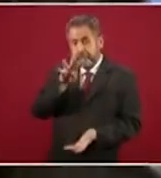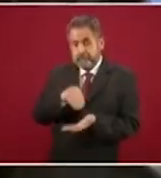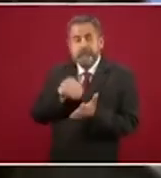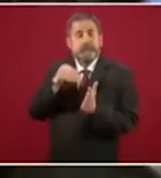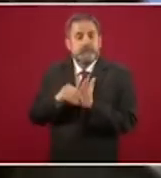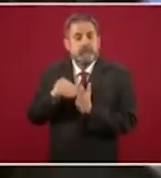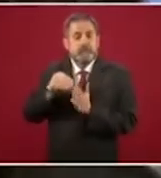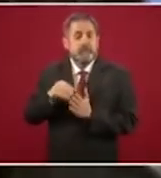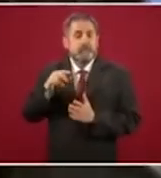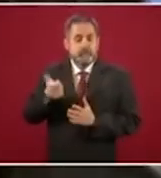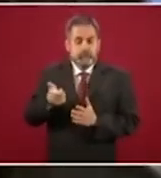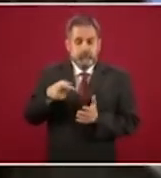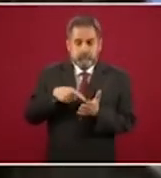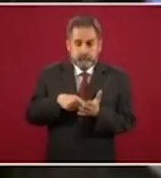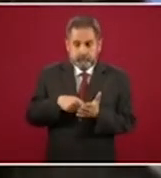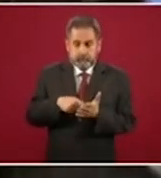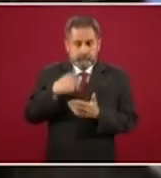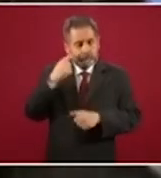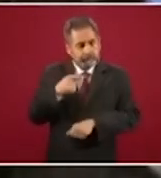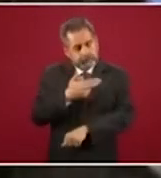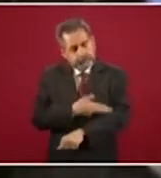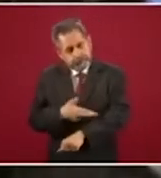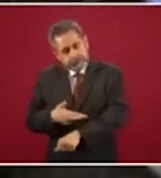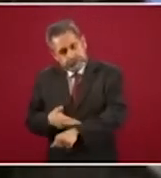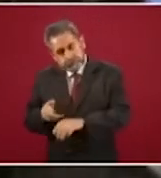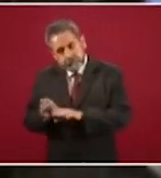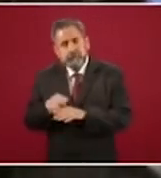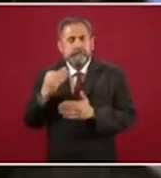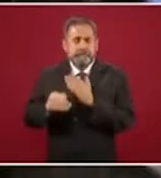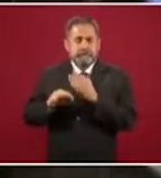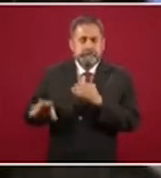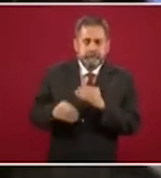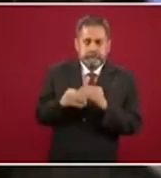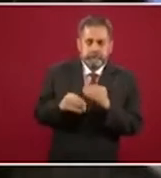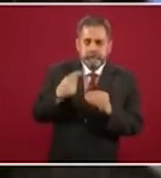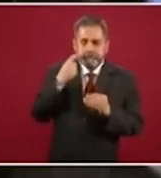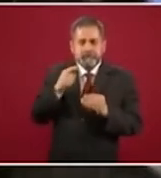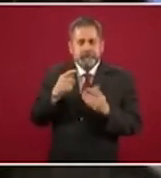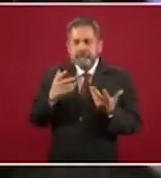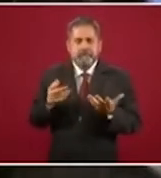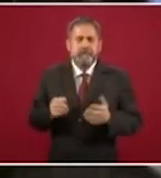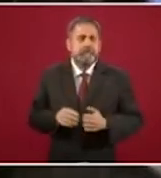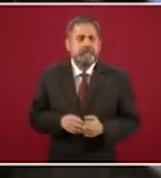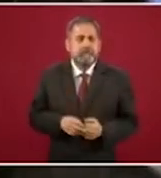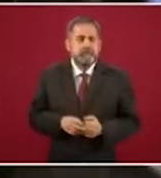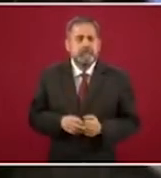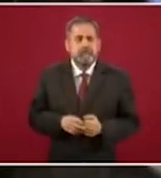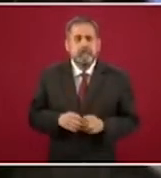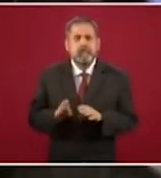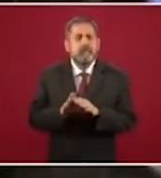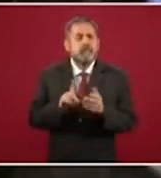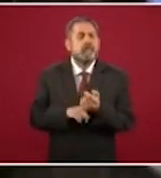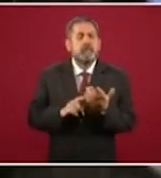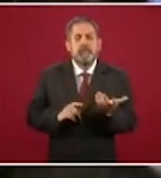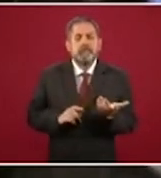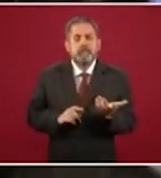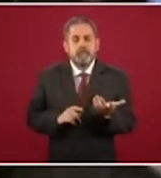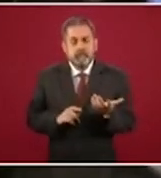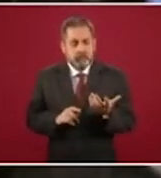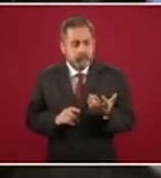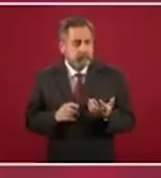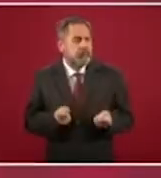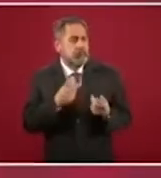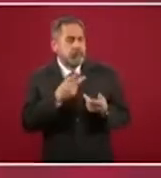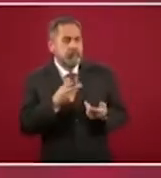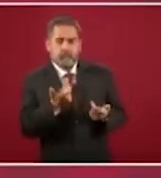pesos, y a dar un procedimiento todavía que falta para ver la cantidad neta